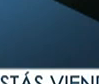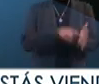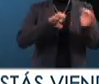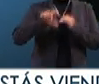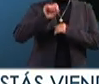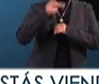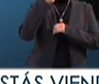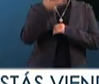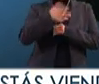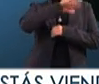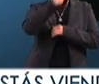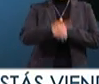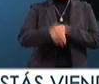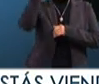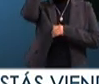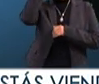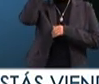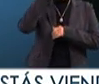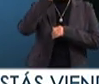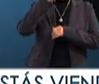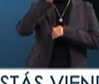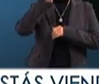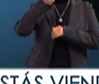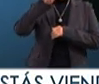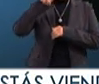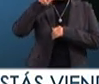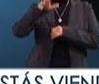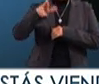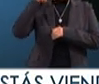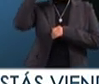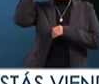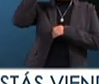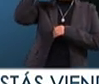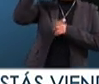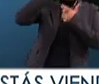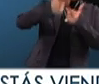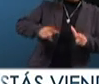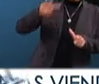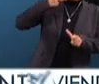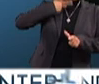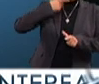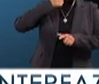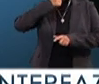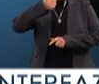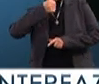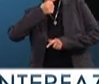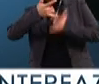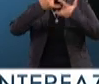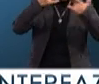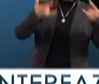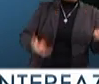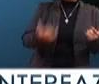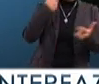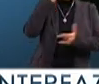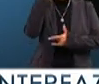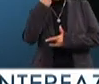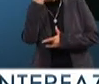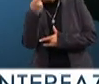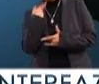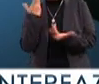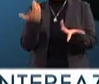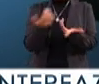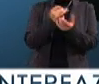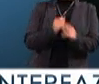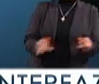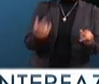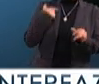En 1827 muere Fray Cervando Teresa de Mier, teólogo liberal, político, periodista, historiador, orador